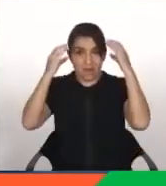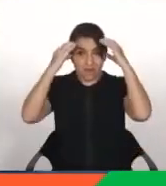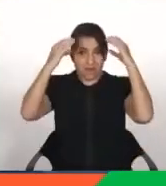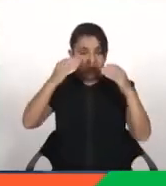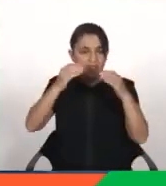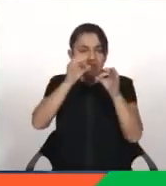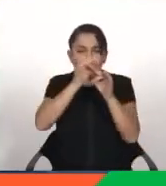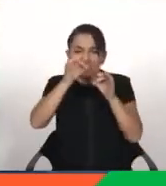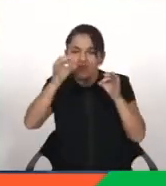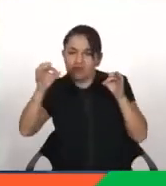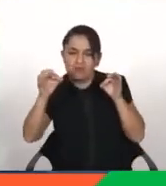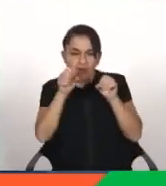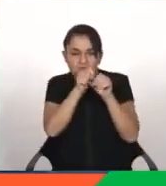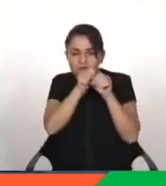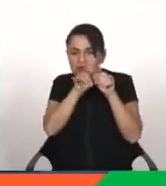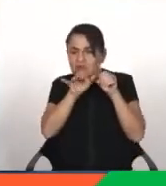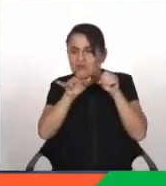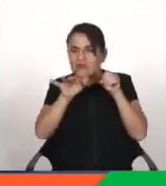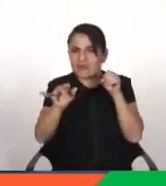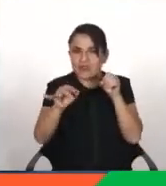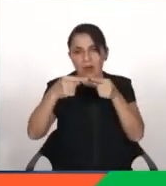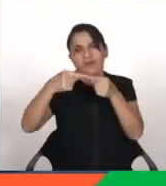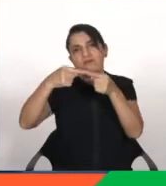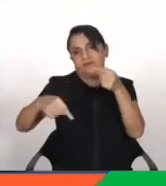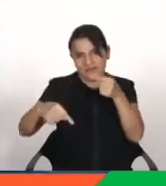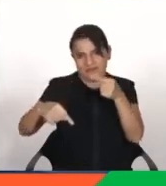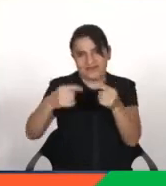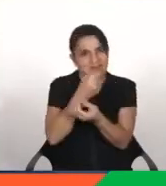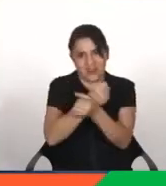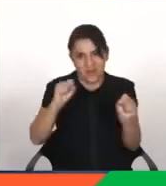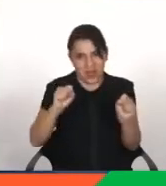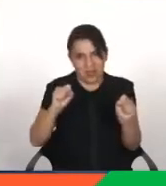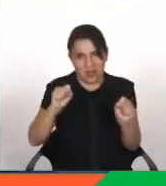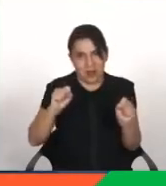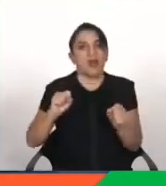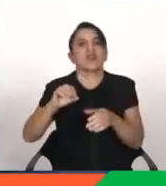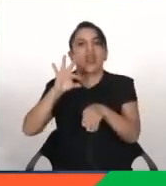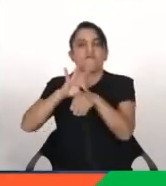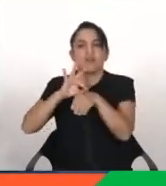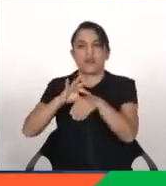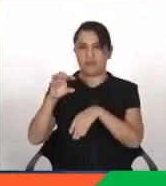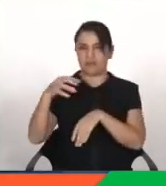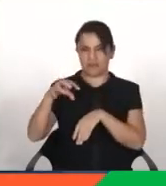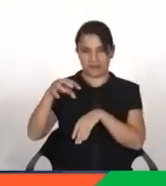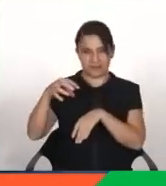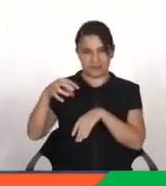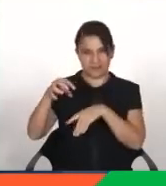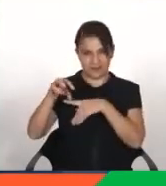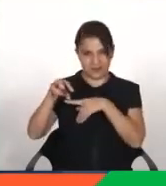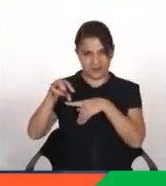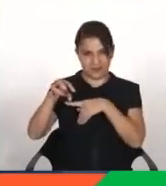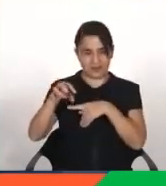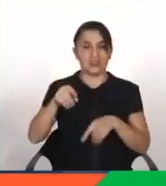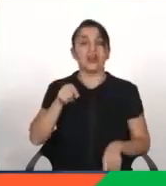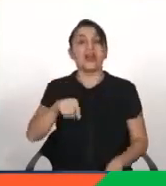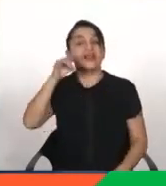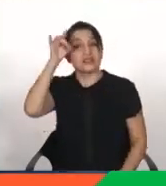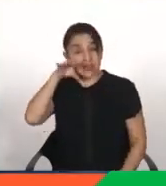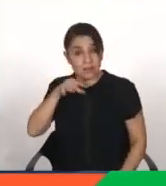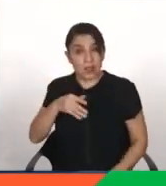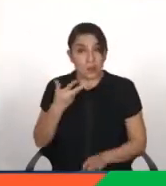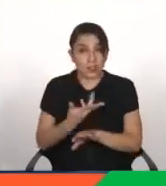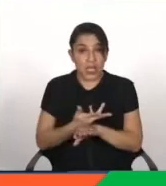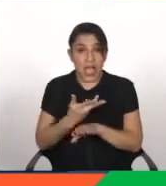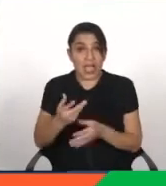no liberan ese neurotransmisor. Esto lo sabemos pues, gracias a estudios con biomedicina y con otras disciplinas. Y esto también sabemos que si damos